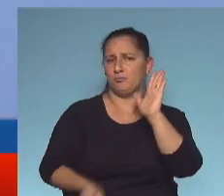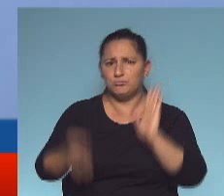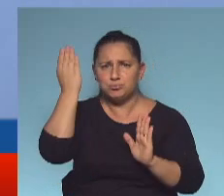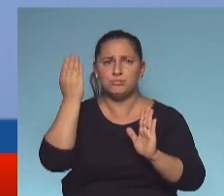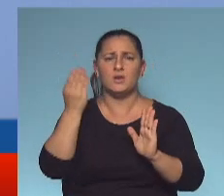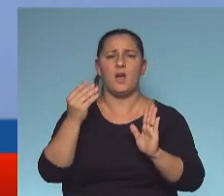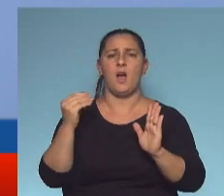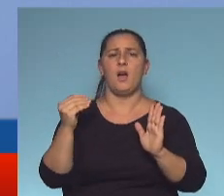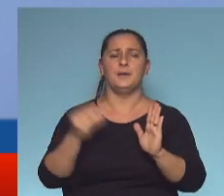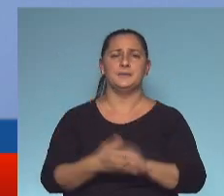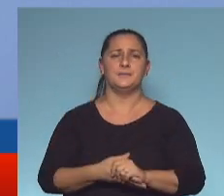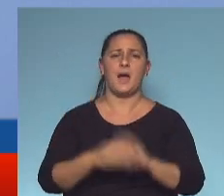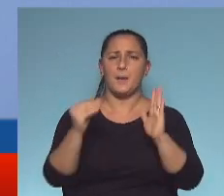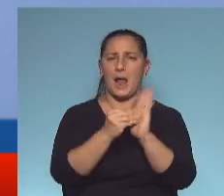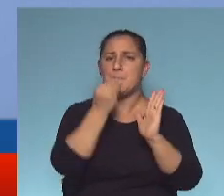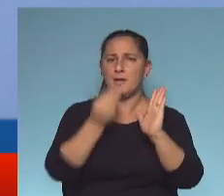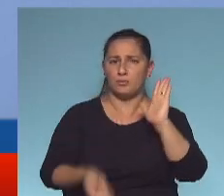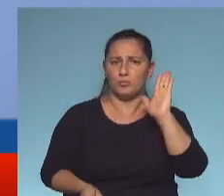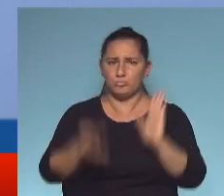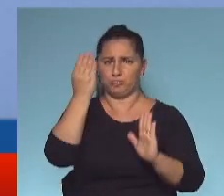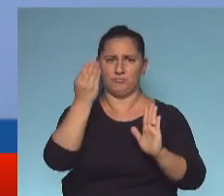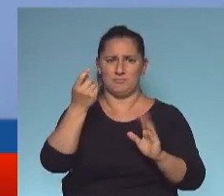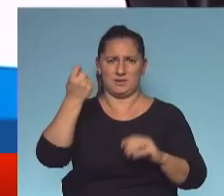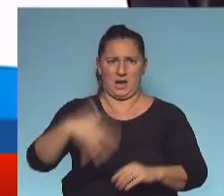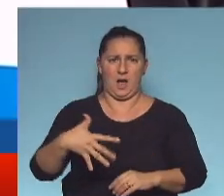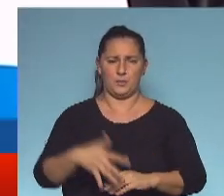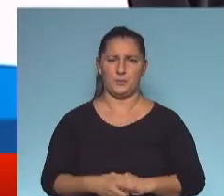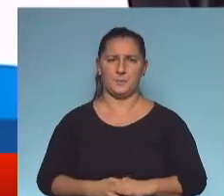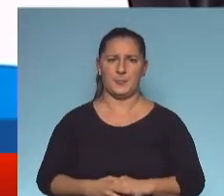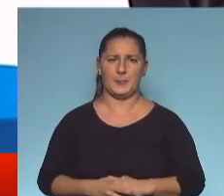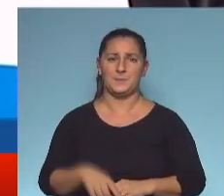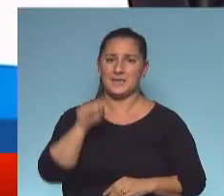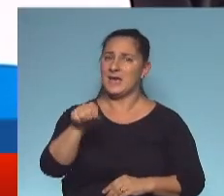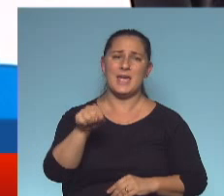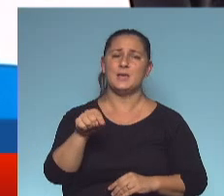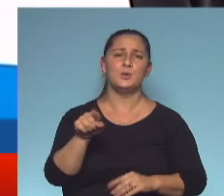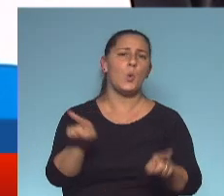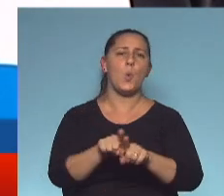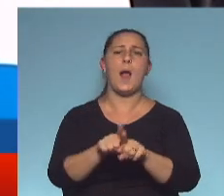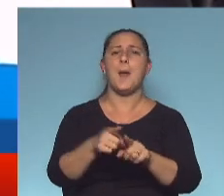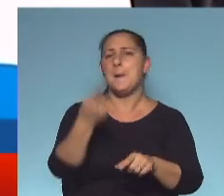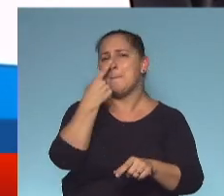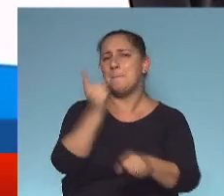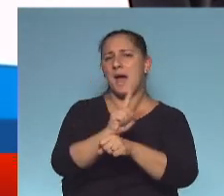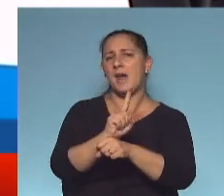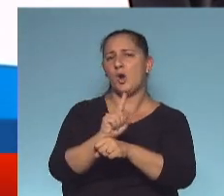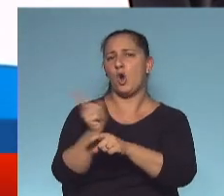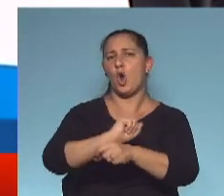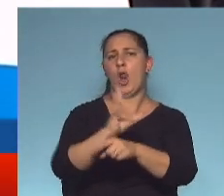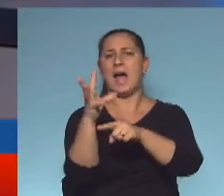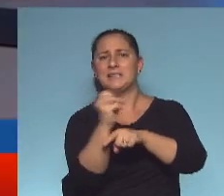aumento de los alimentos que tenemos que consumir. Eso es como un perro que se quiere morder la cola y nunca se la puede